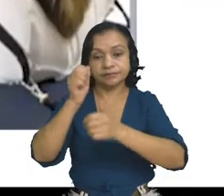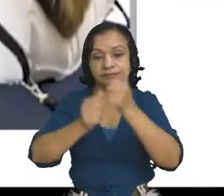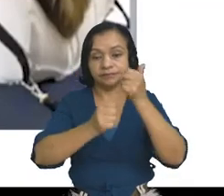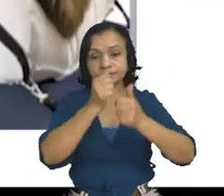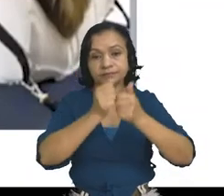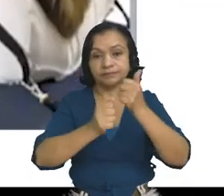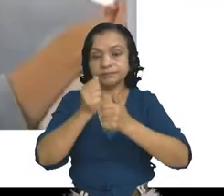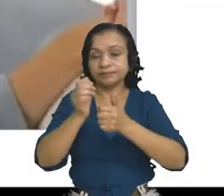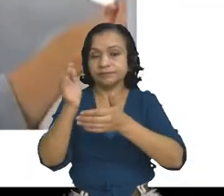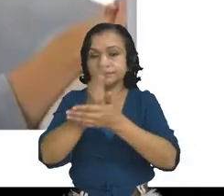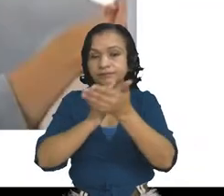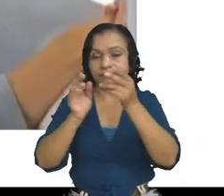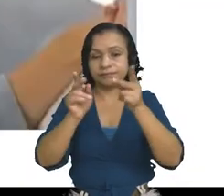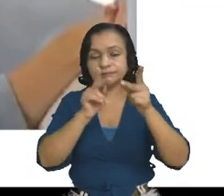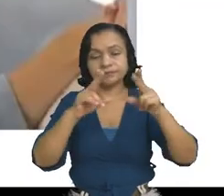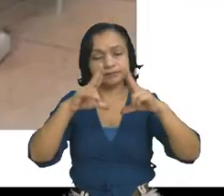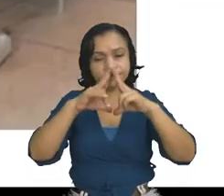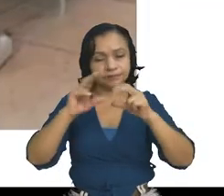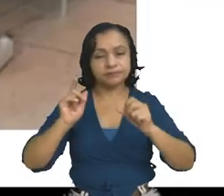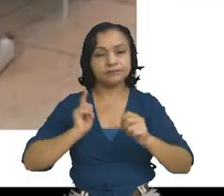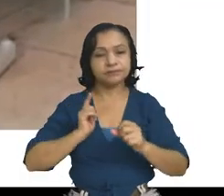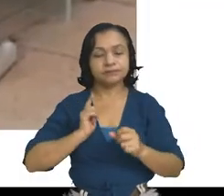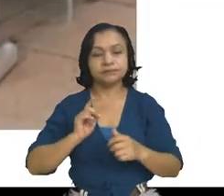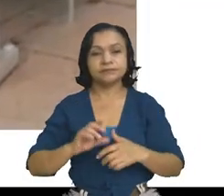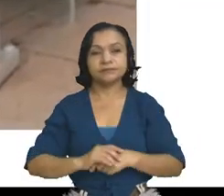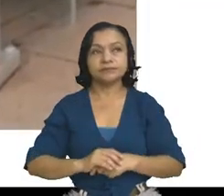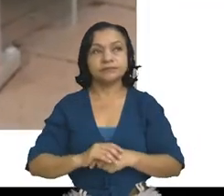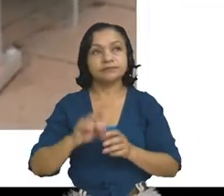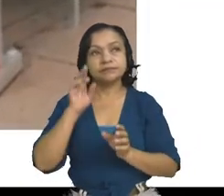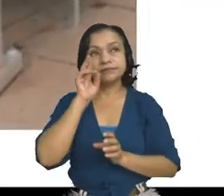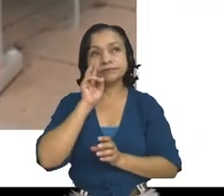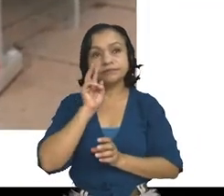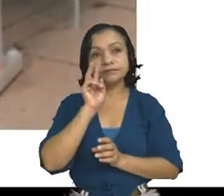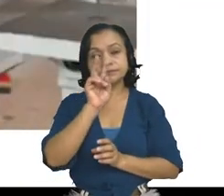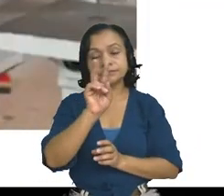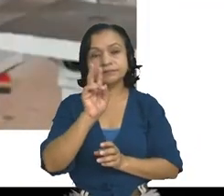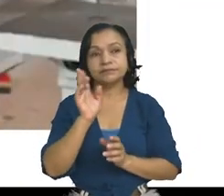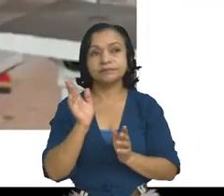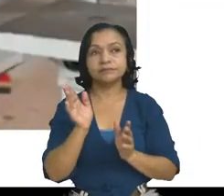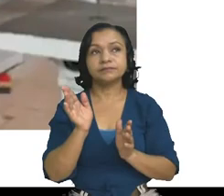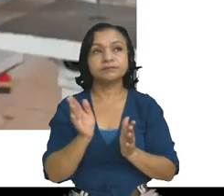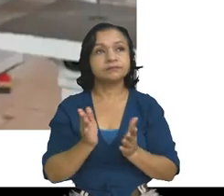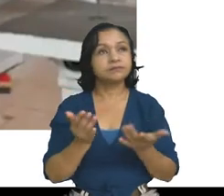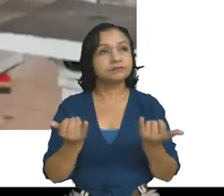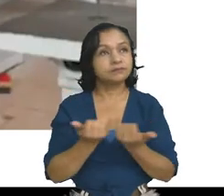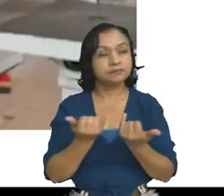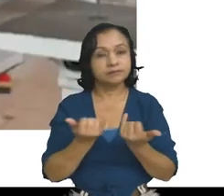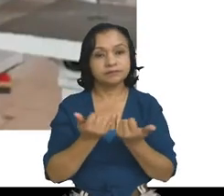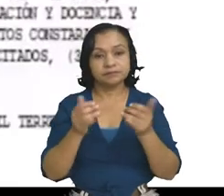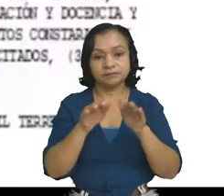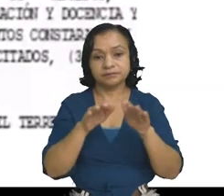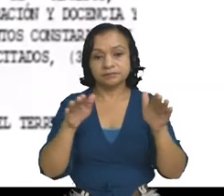que algunas personas en nuestro país presentan. Bueno, y ahí vemos en pantalla mesas...